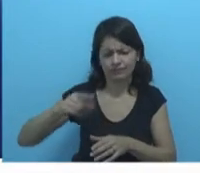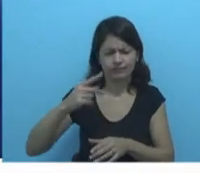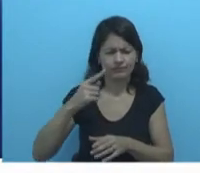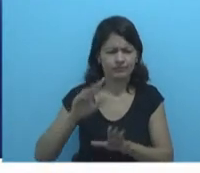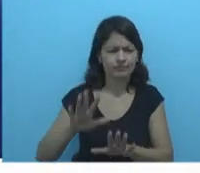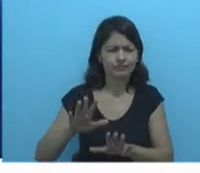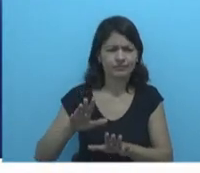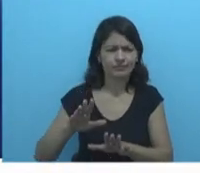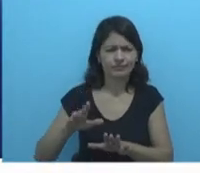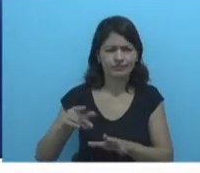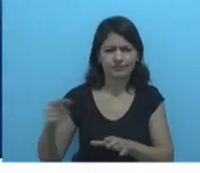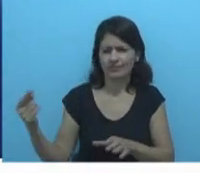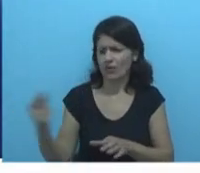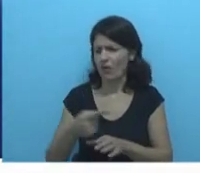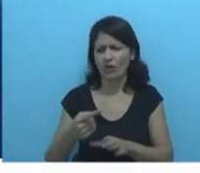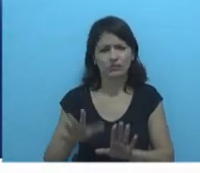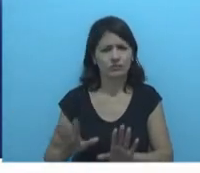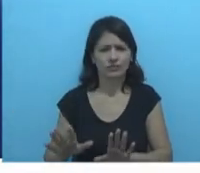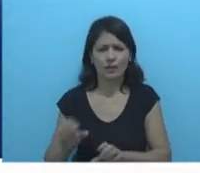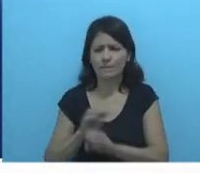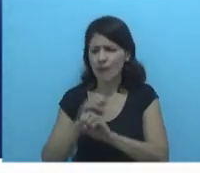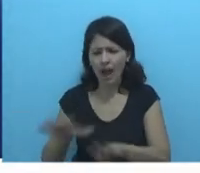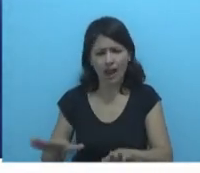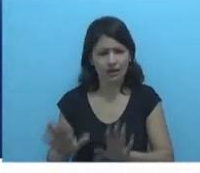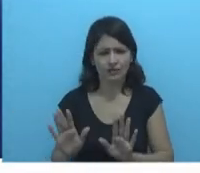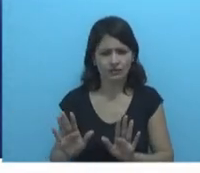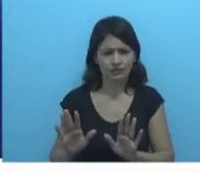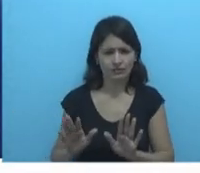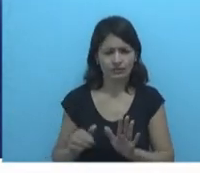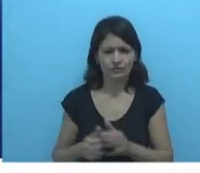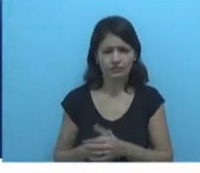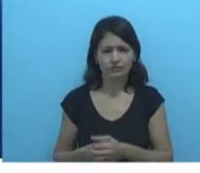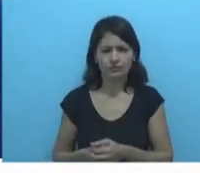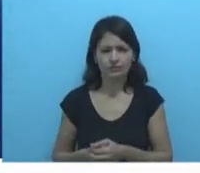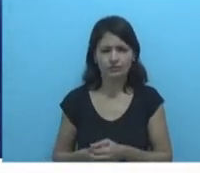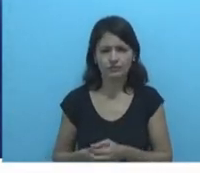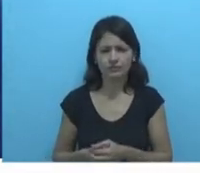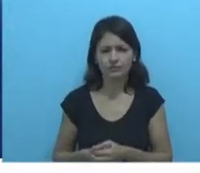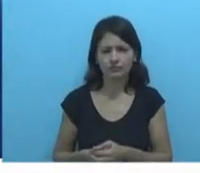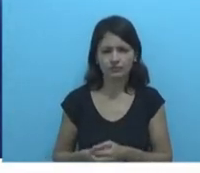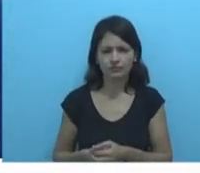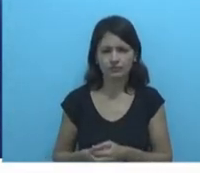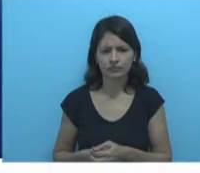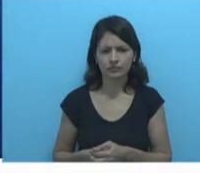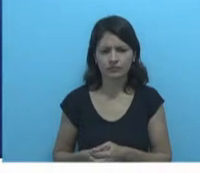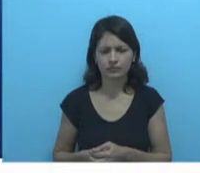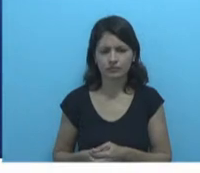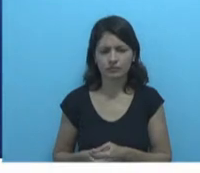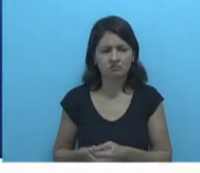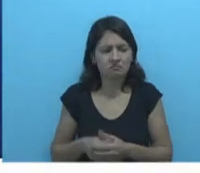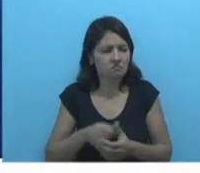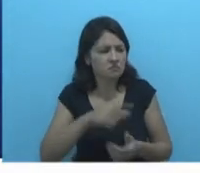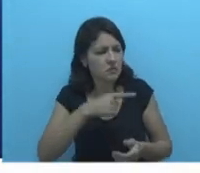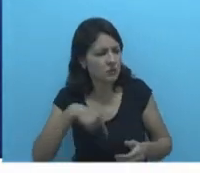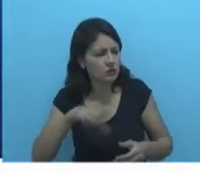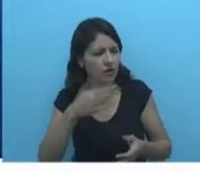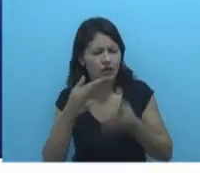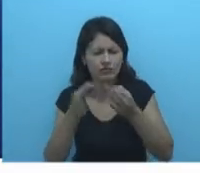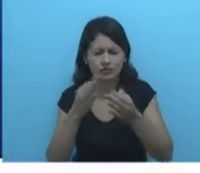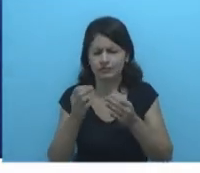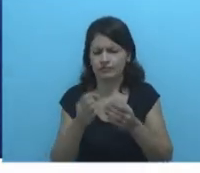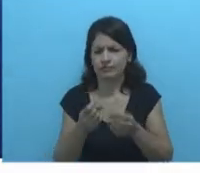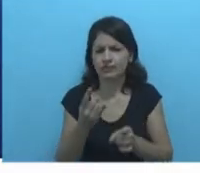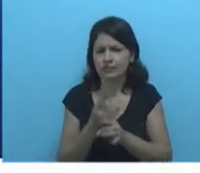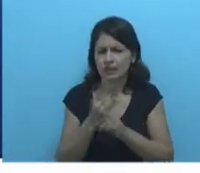tuvo negativo todas estas medidas. Pero siempre encerramos el problema, que el gobierno no